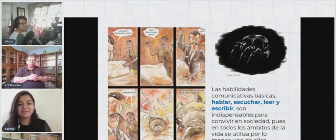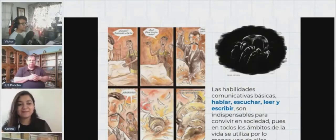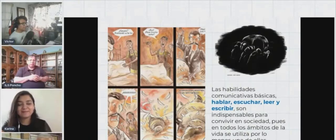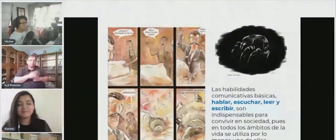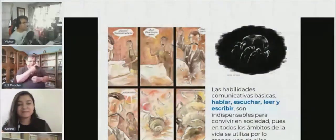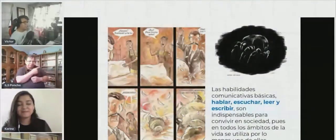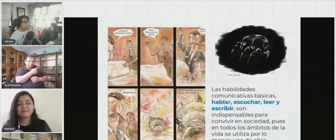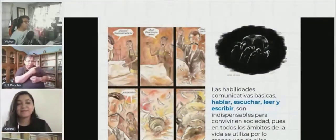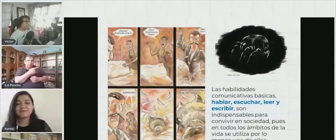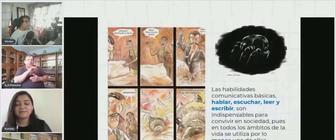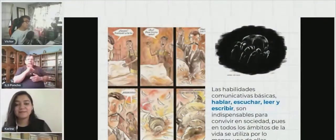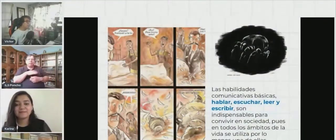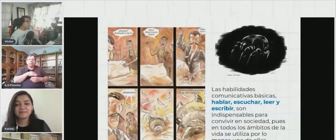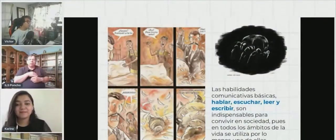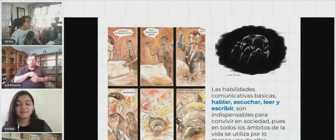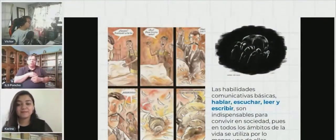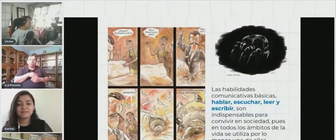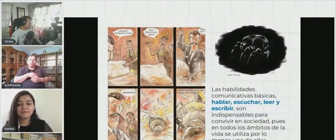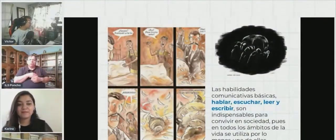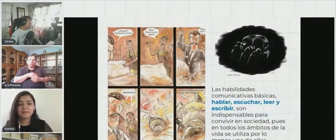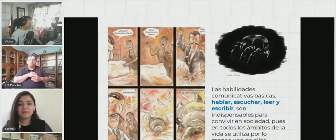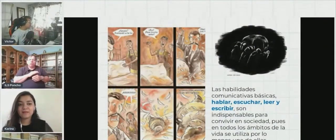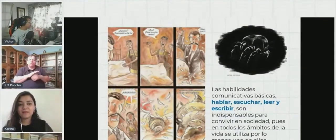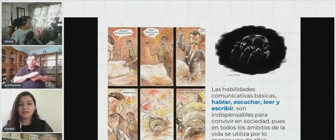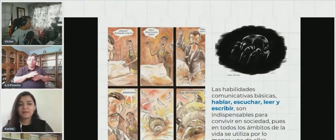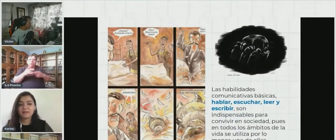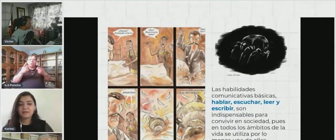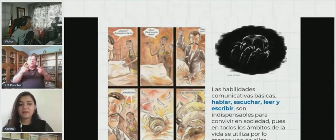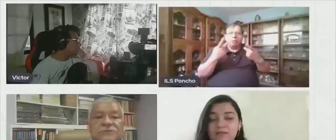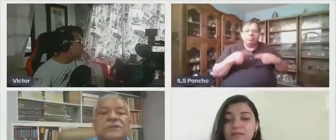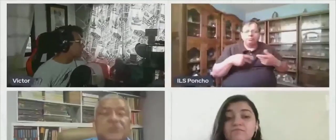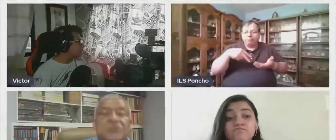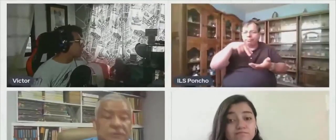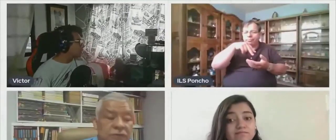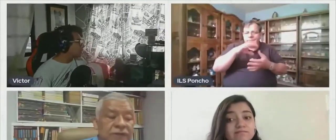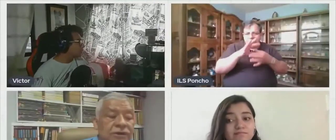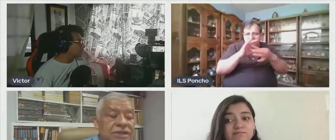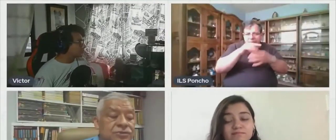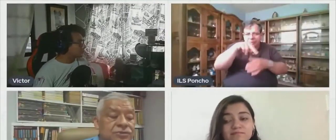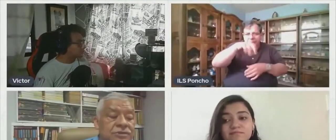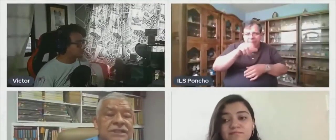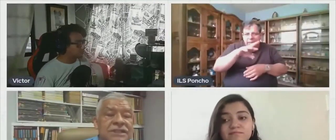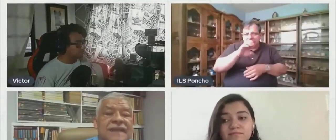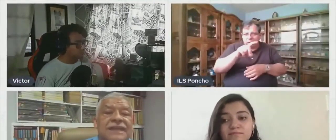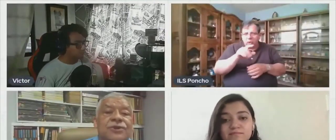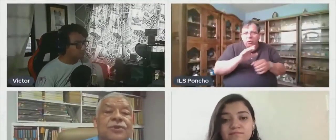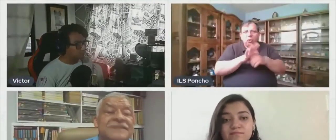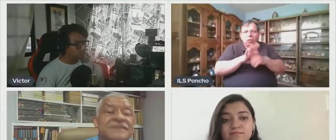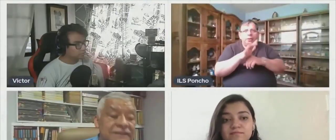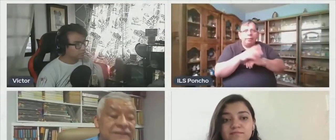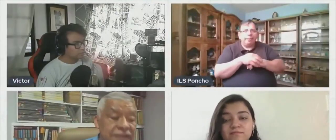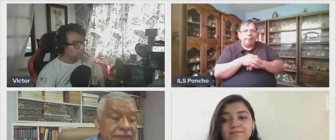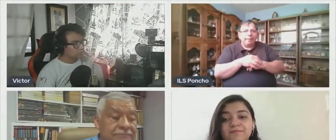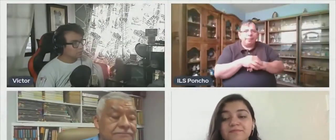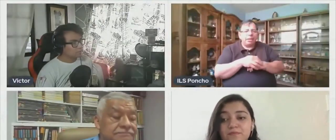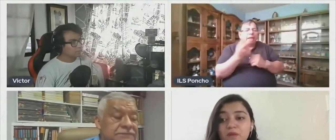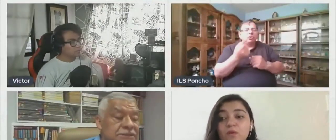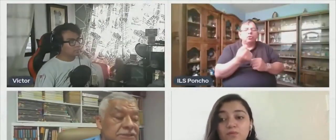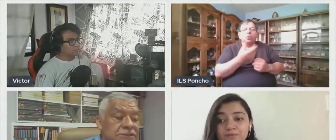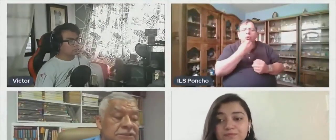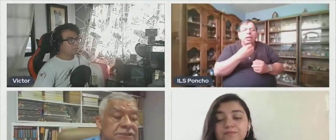Que Dice ¿Qué Tipo De Narrador Cuenta El Almohadón De Plumas? Bueno Es Un Narrador Omnisciente